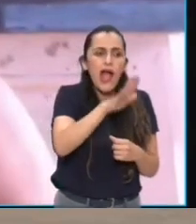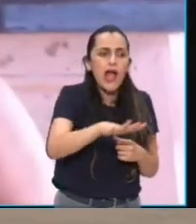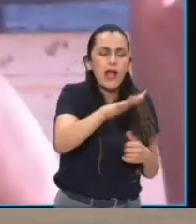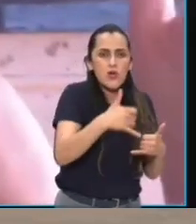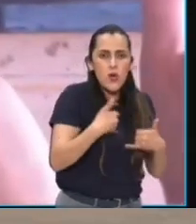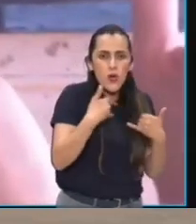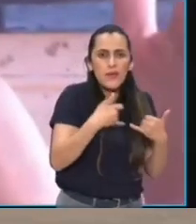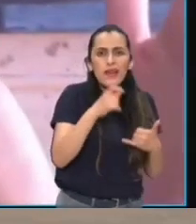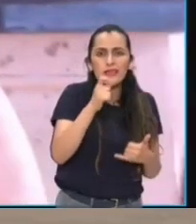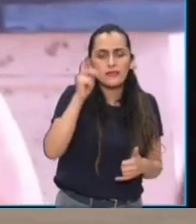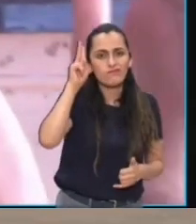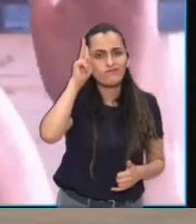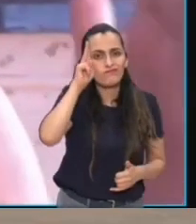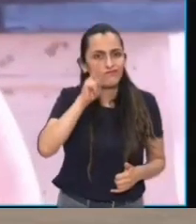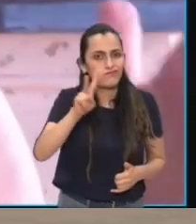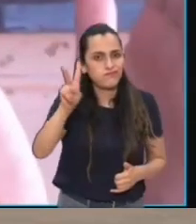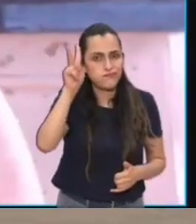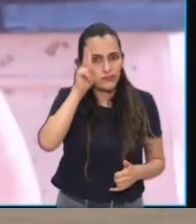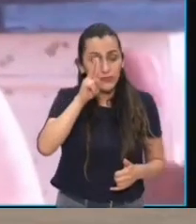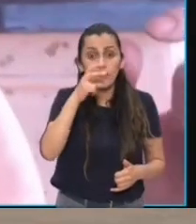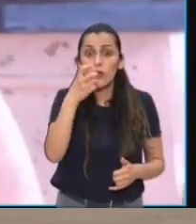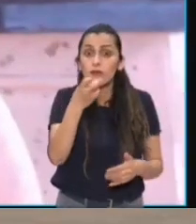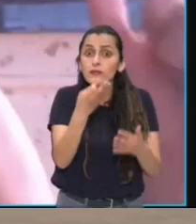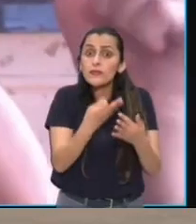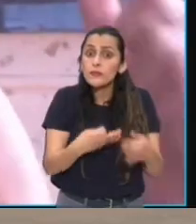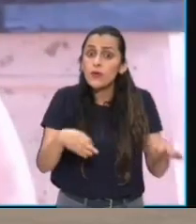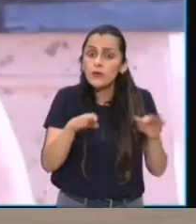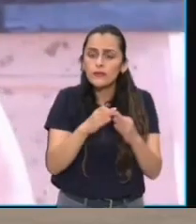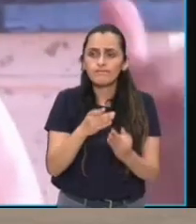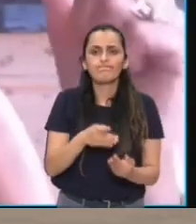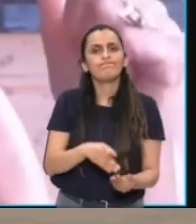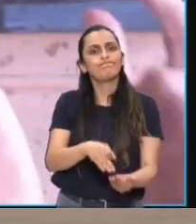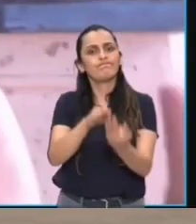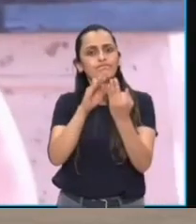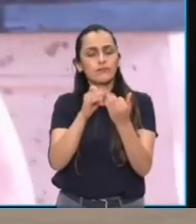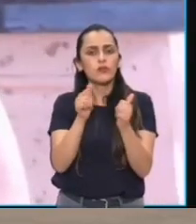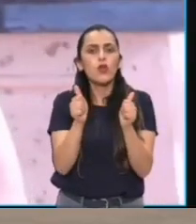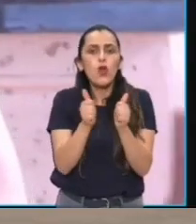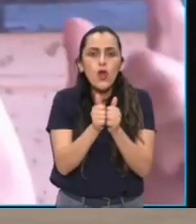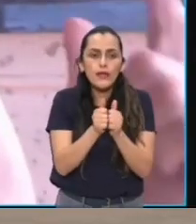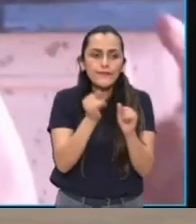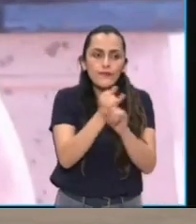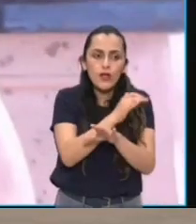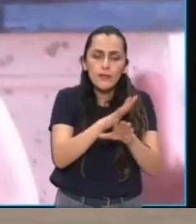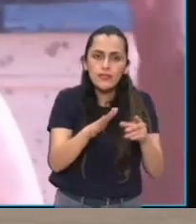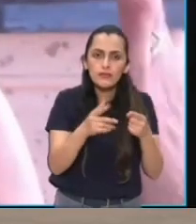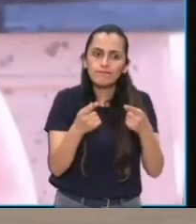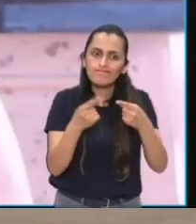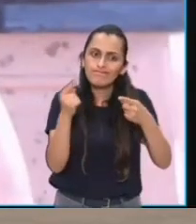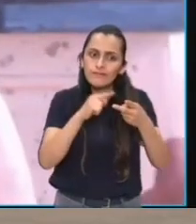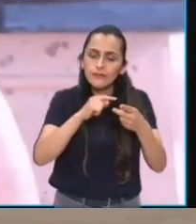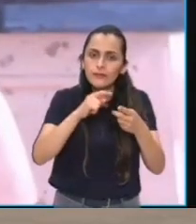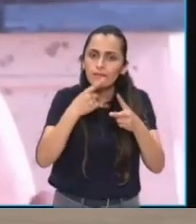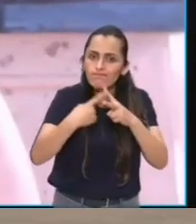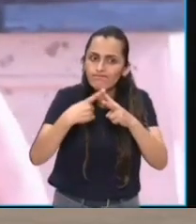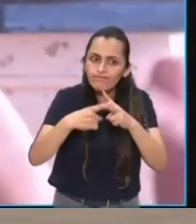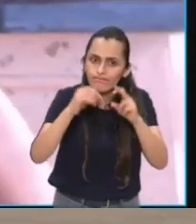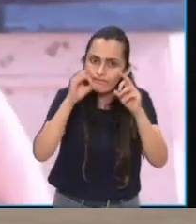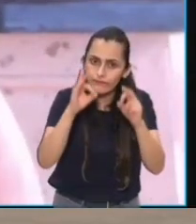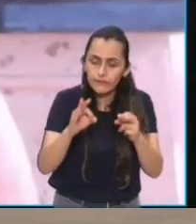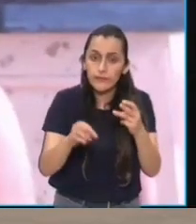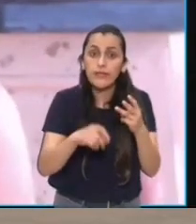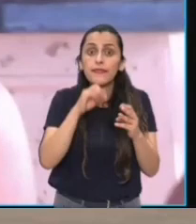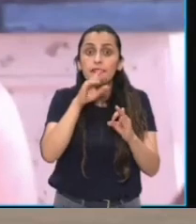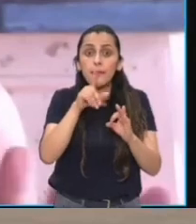Estas hay que combatirlas frontalmente y sobre todo con números, con información, con campañas que alerten a los jóvenes y a